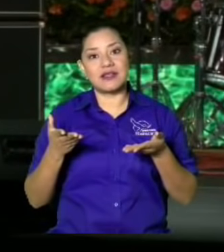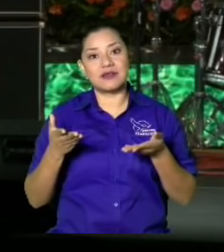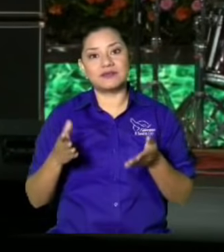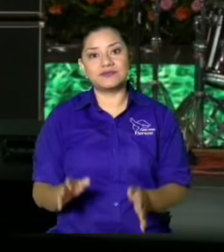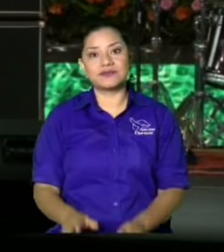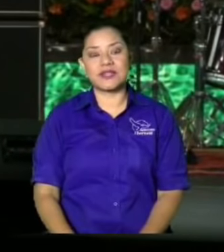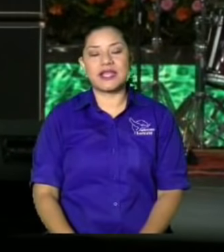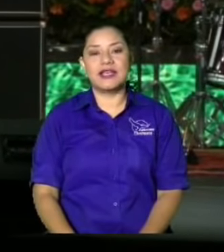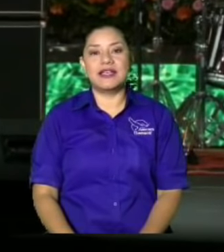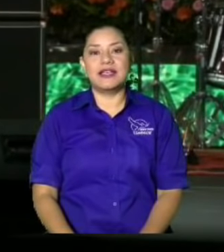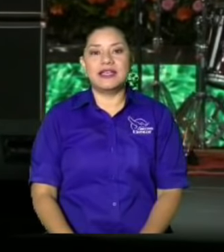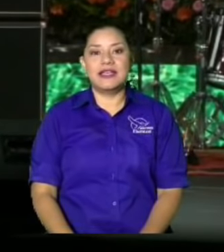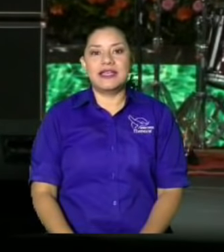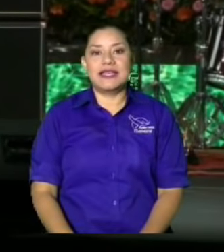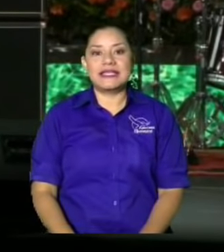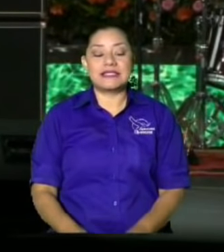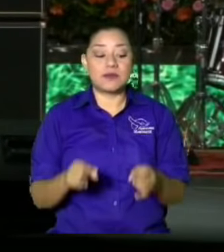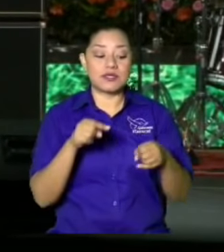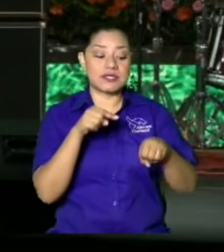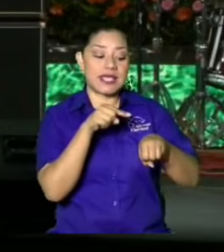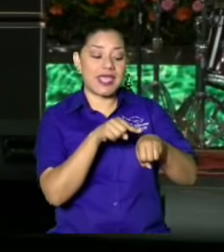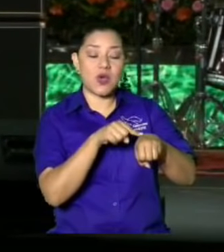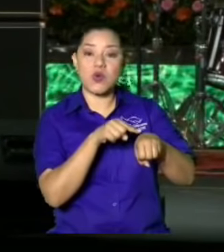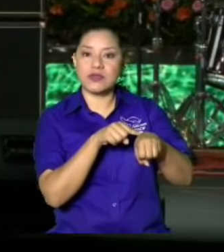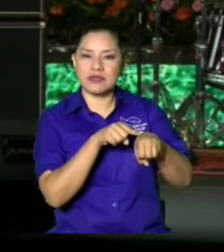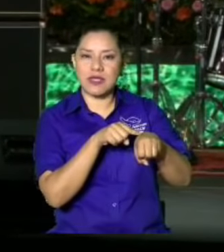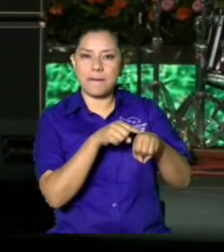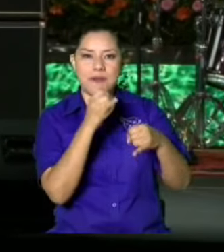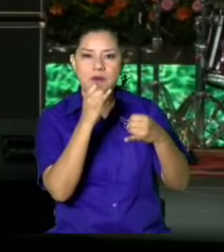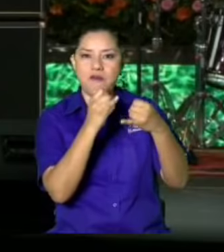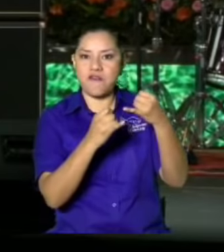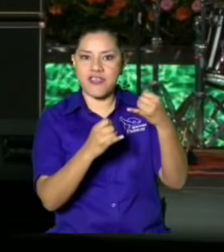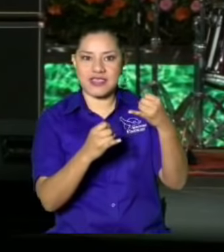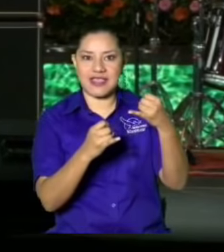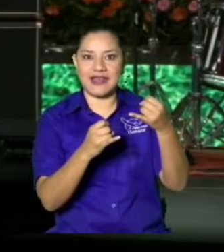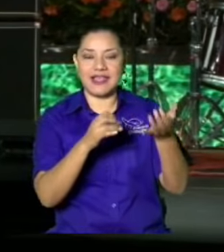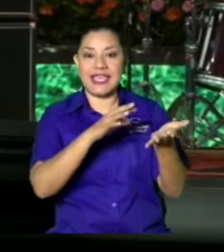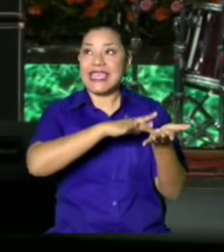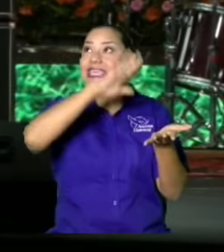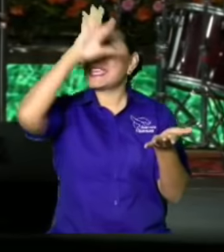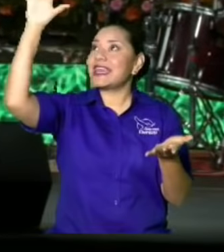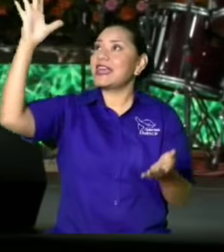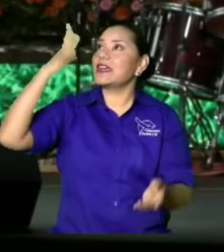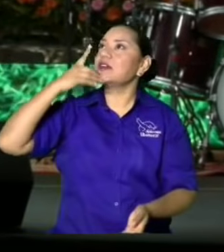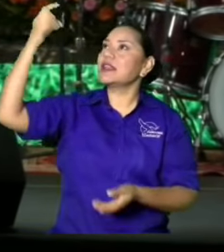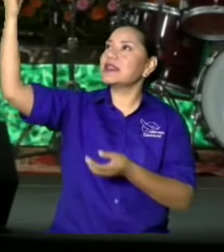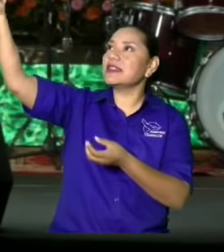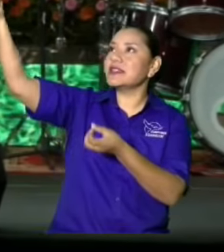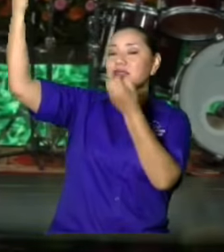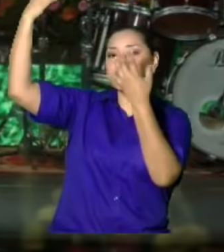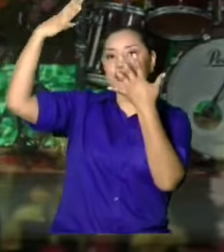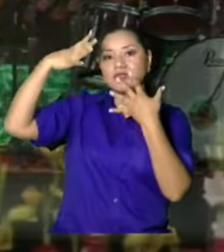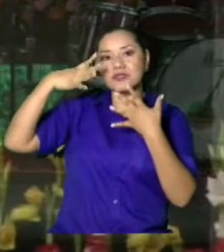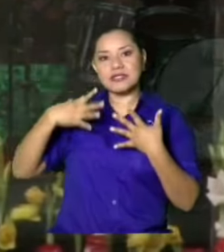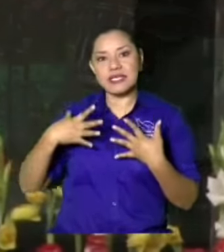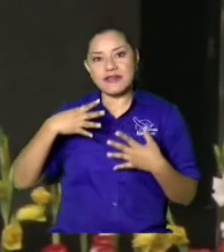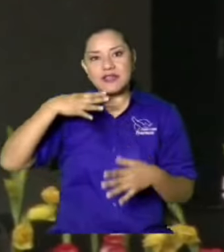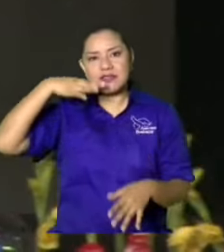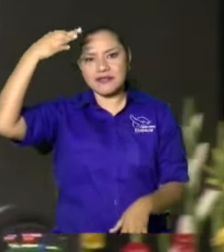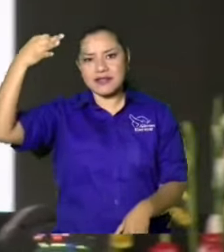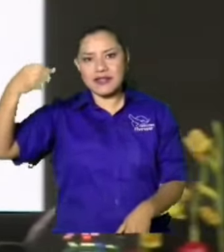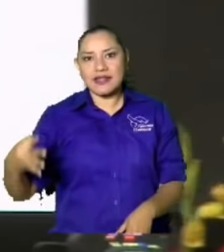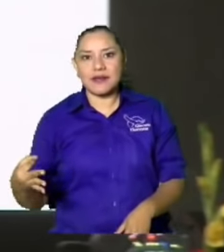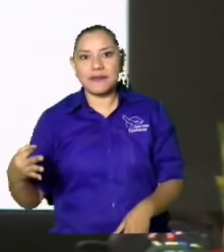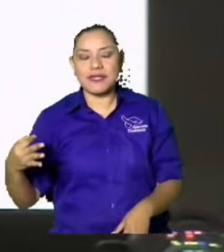Estamos indudablemente en rectas finales, pero estamos en un tiempo glorioso. Pero estamos en un tiempo donde verdaderamente nosotros tenemos